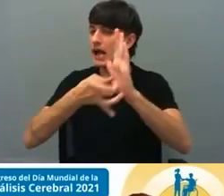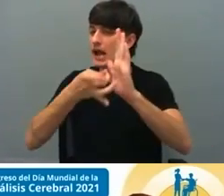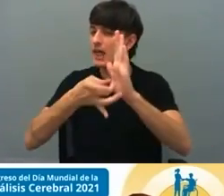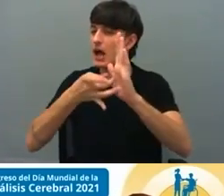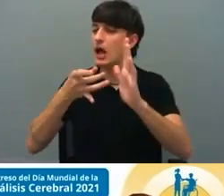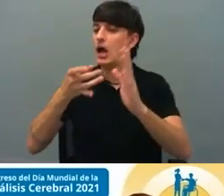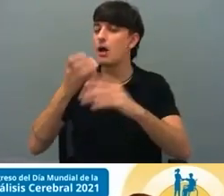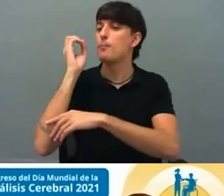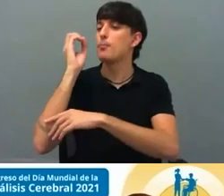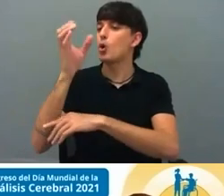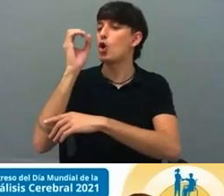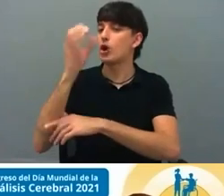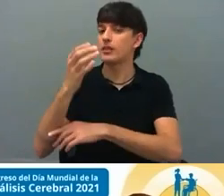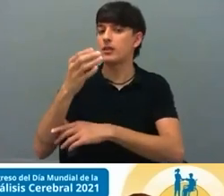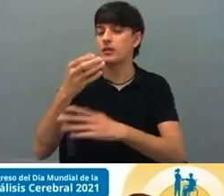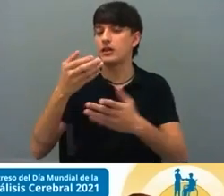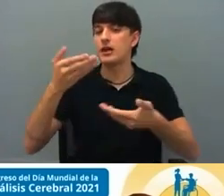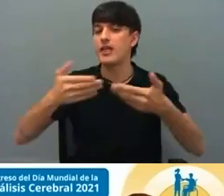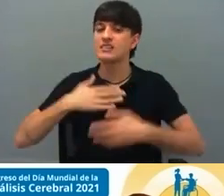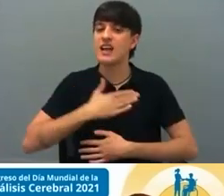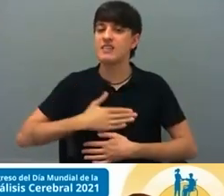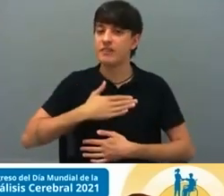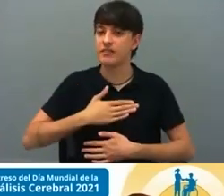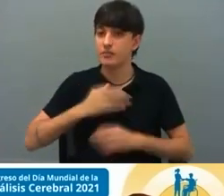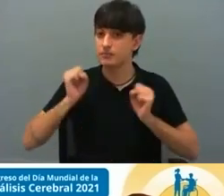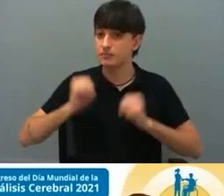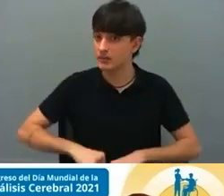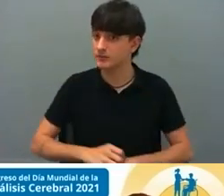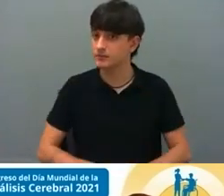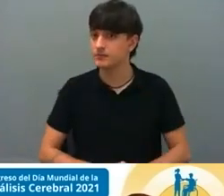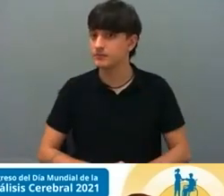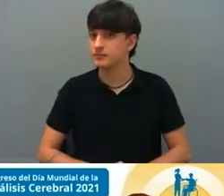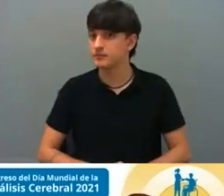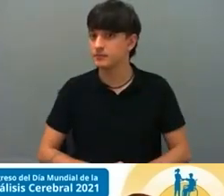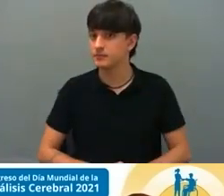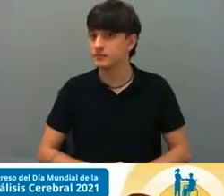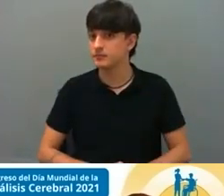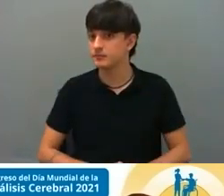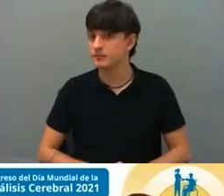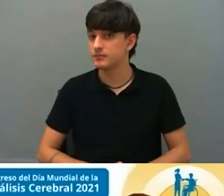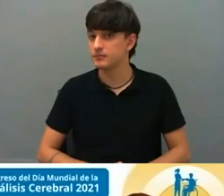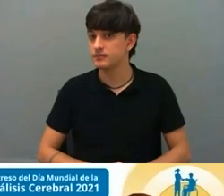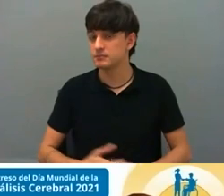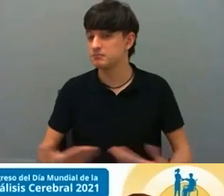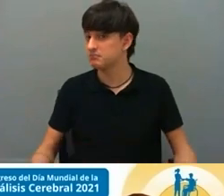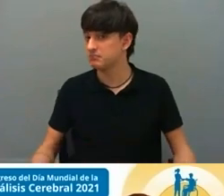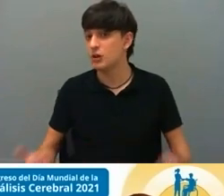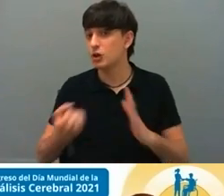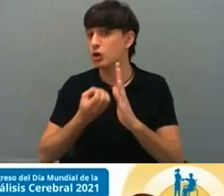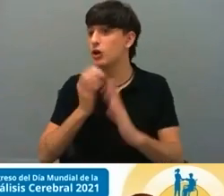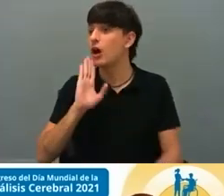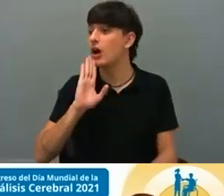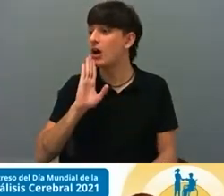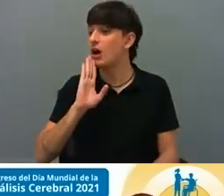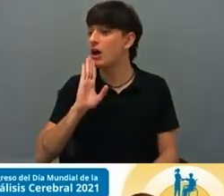ponencias y el grado de satisfacción con el seminario. Vale, vale. Pues nada, como os comentaba, antes del